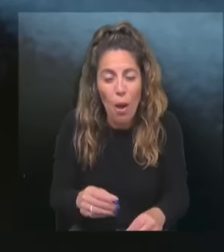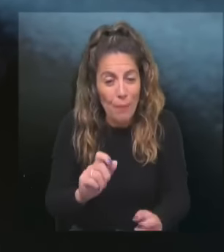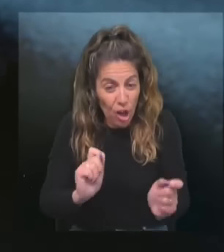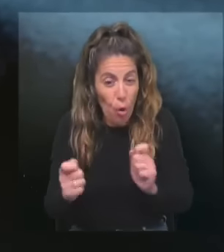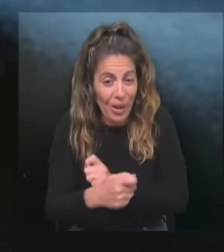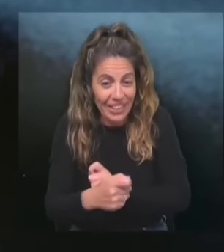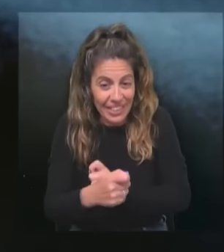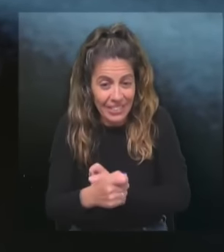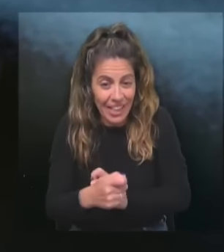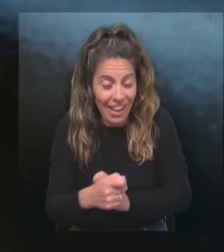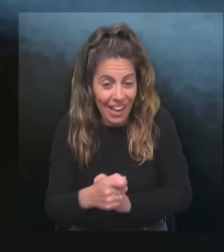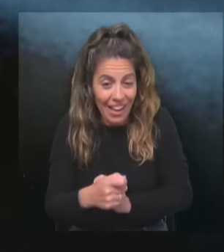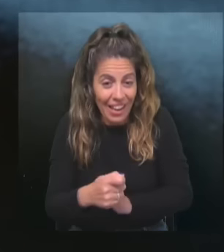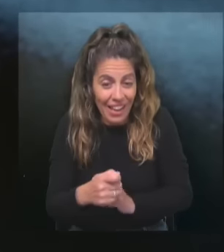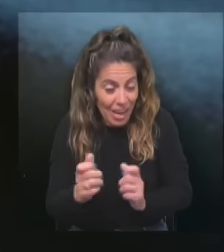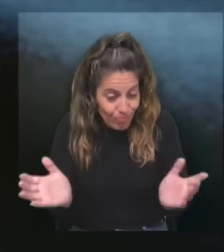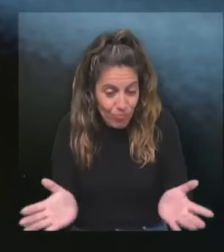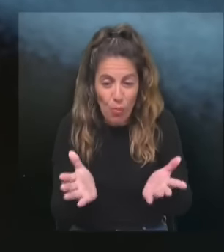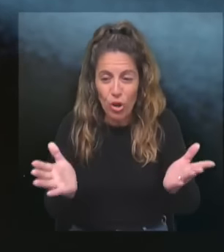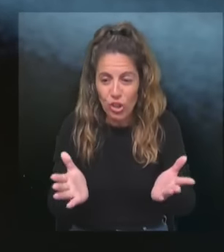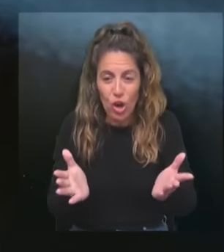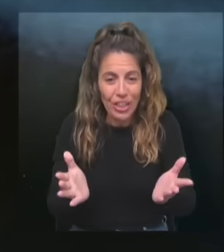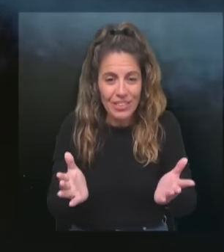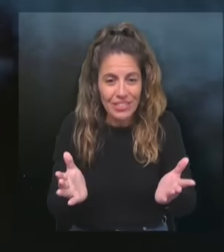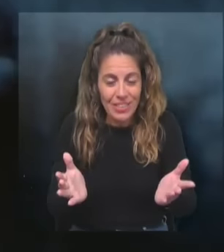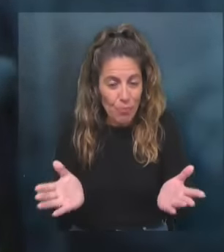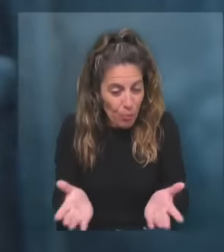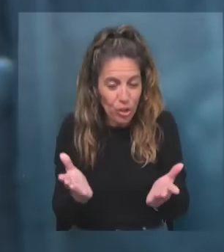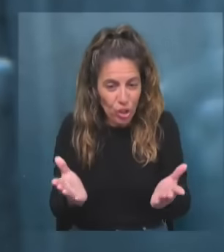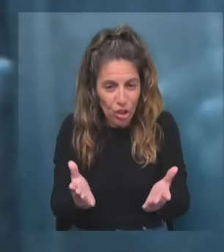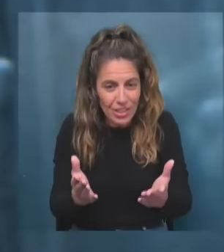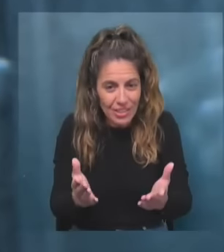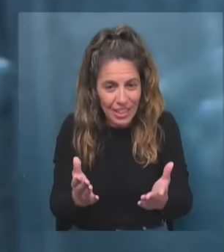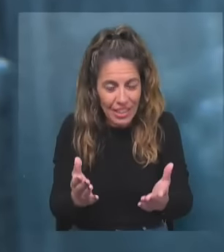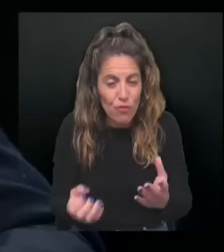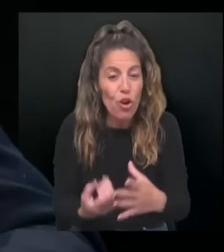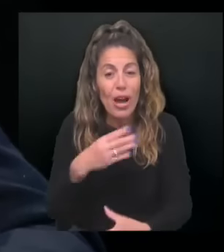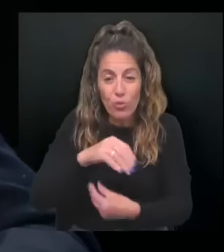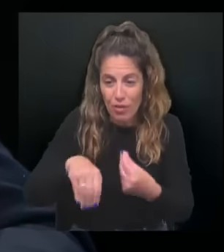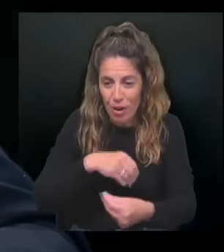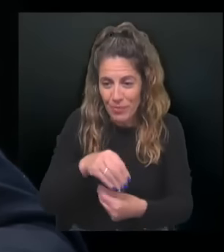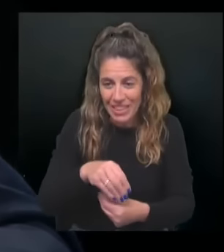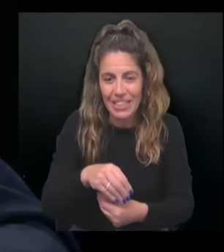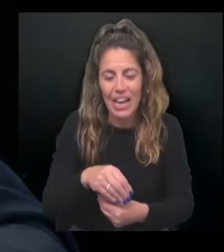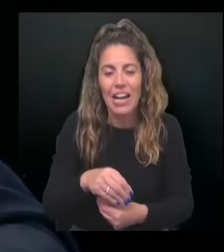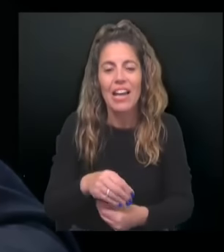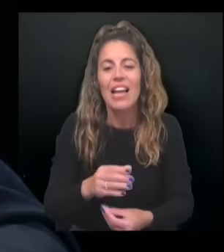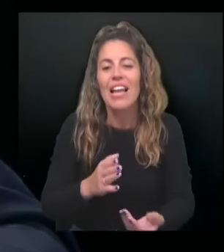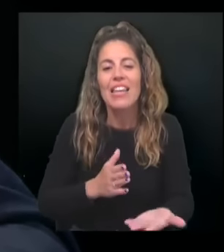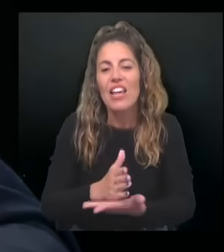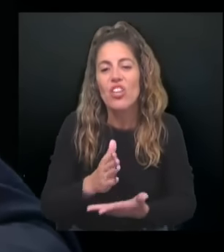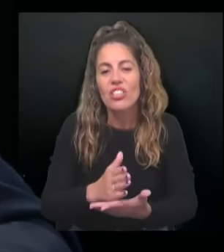convertirse en gestores de una familia como era aquello. La solidaridad